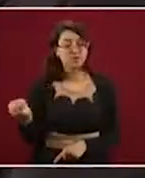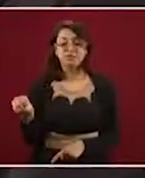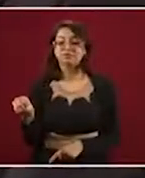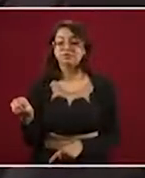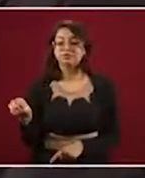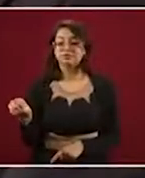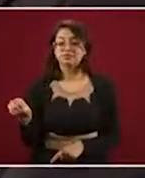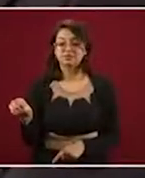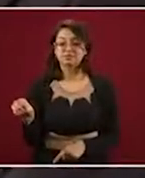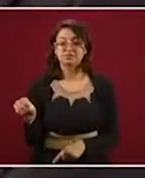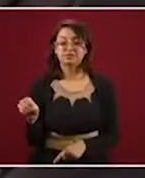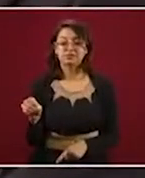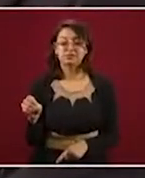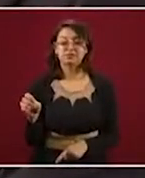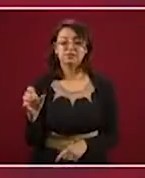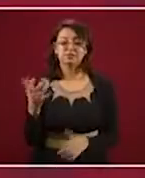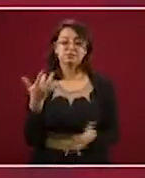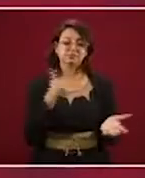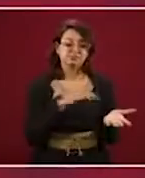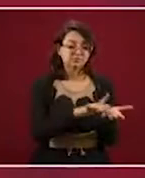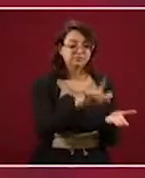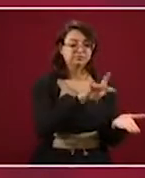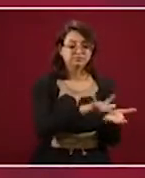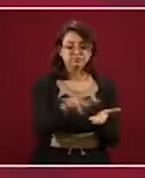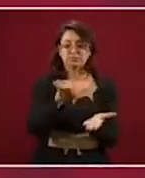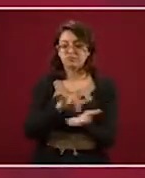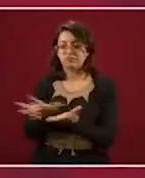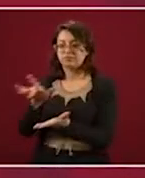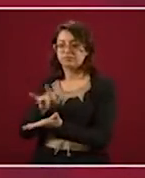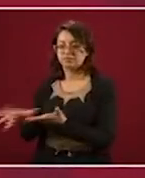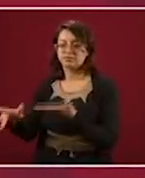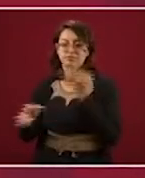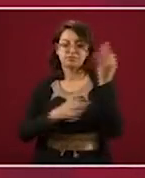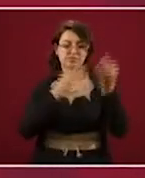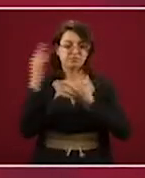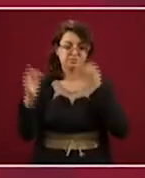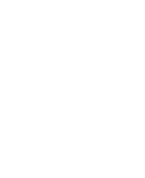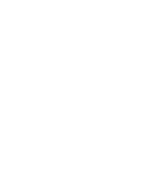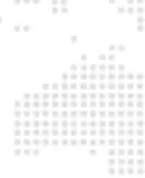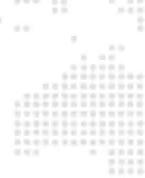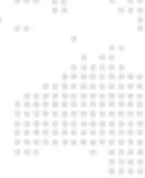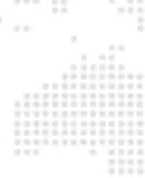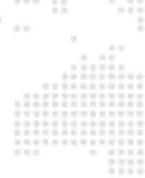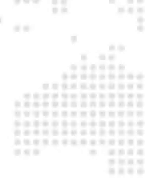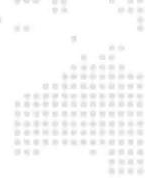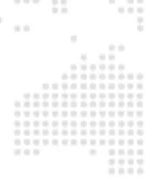¿sí?, de apoyar a los medios de comunicación.